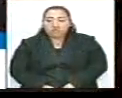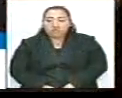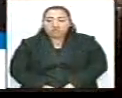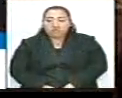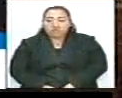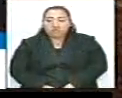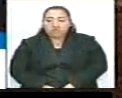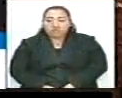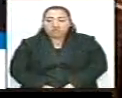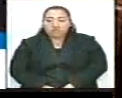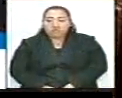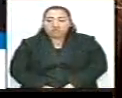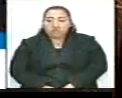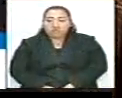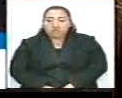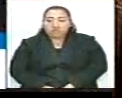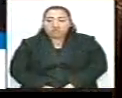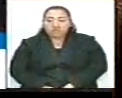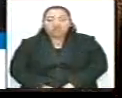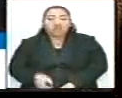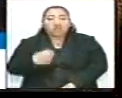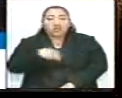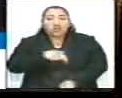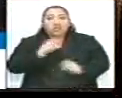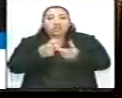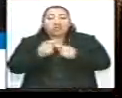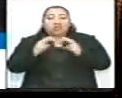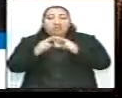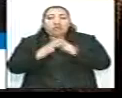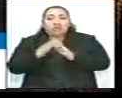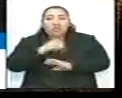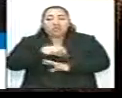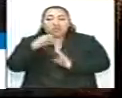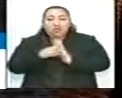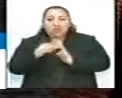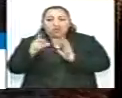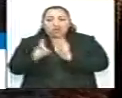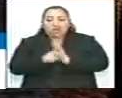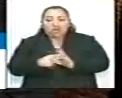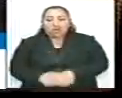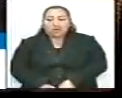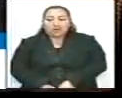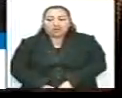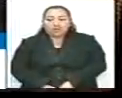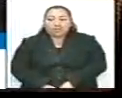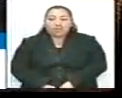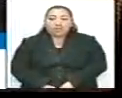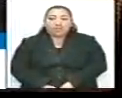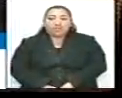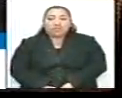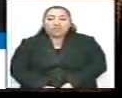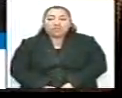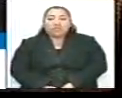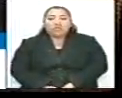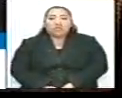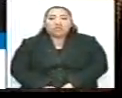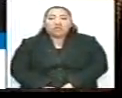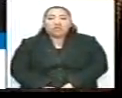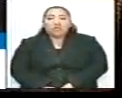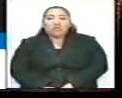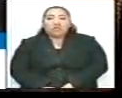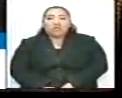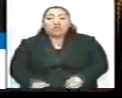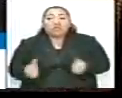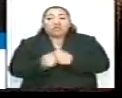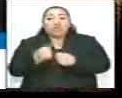a nuestra Comisión de Vivienda un proyecto de ley en relación a la creación de la Superintendencia Nacional